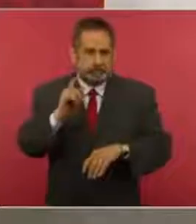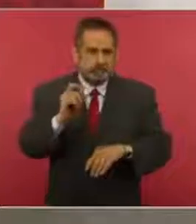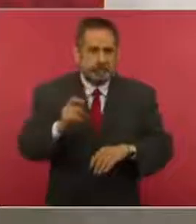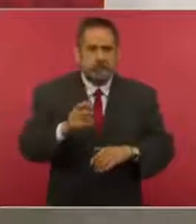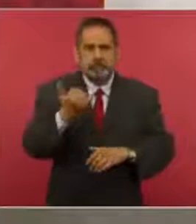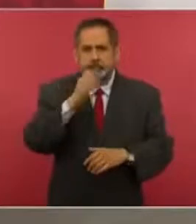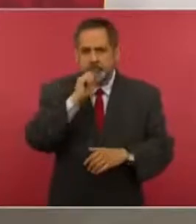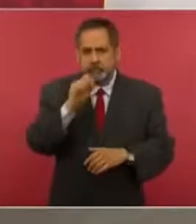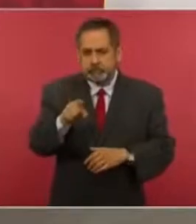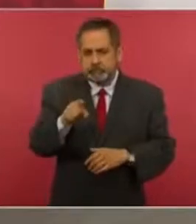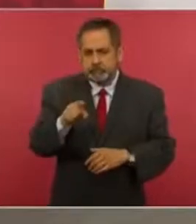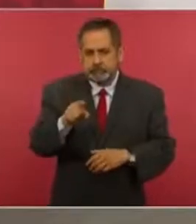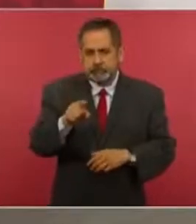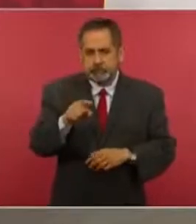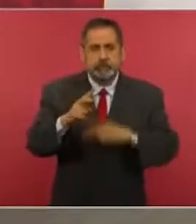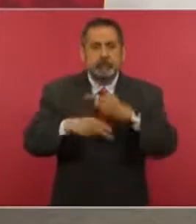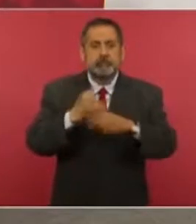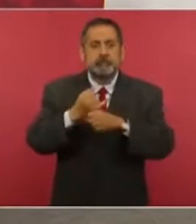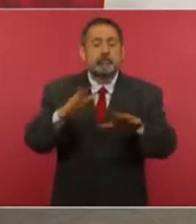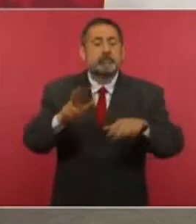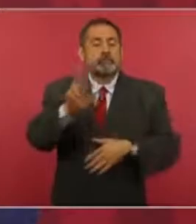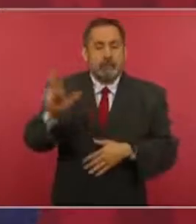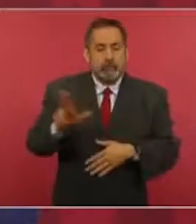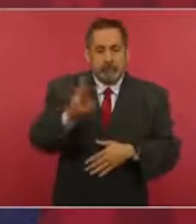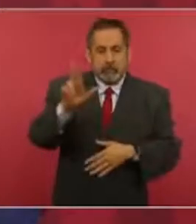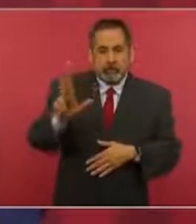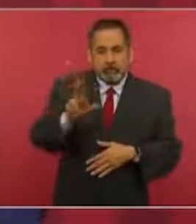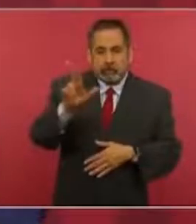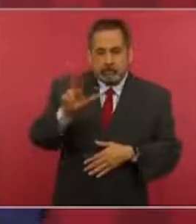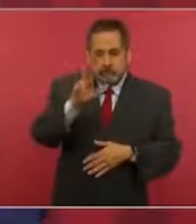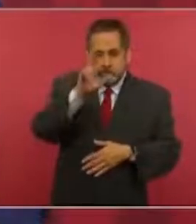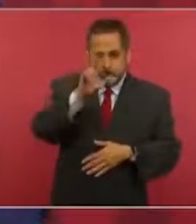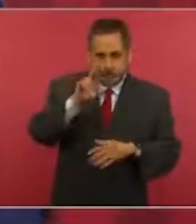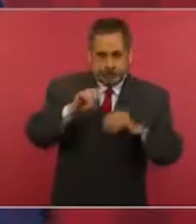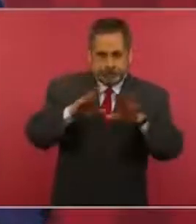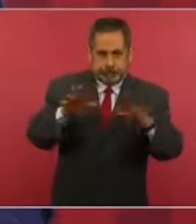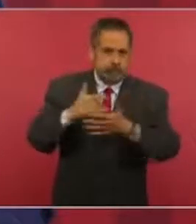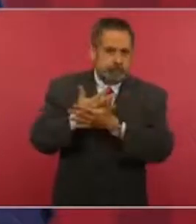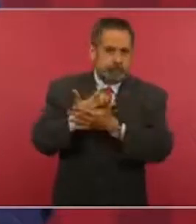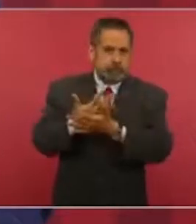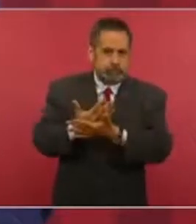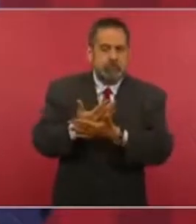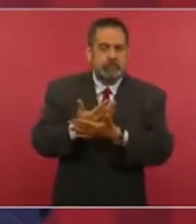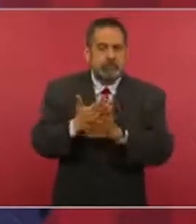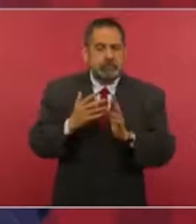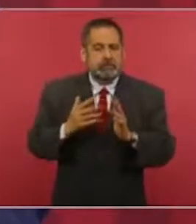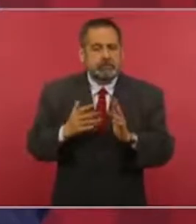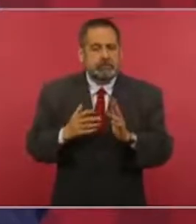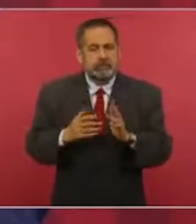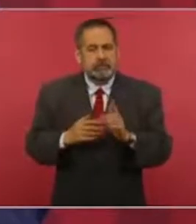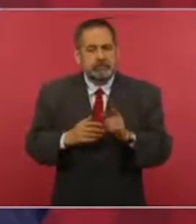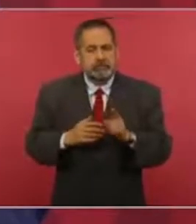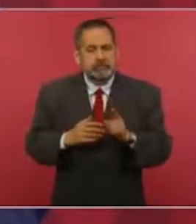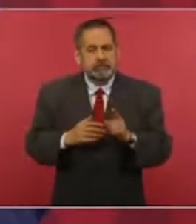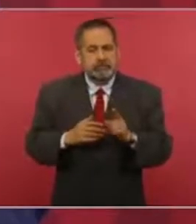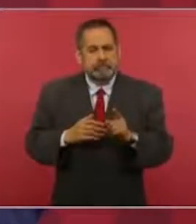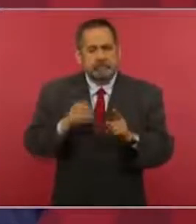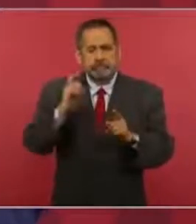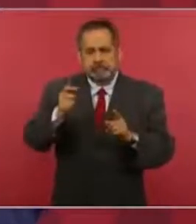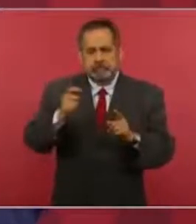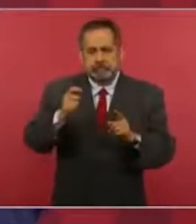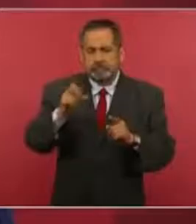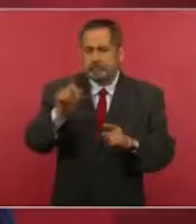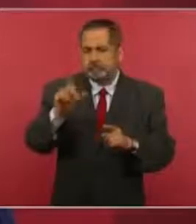y voy a informar el martes, entonces voy a esperar a dar